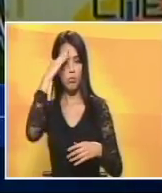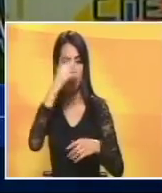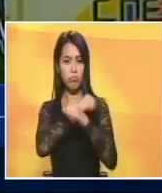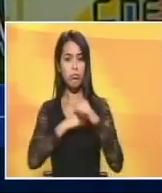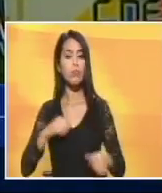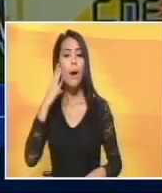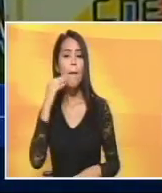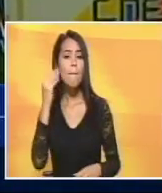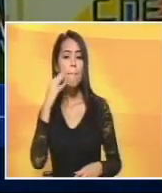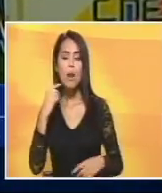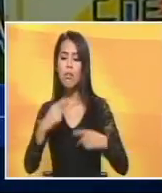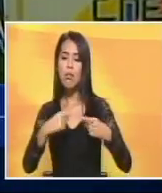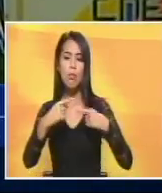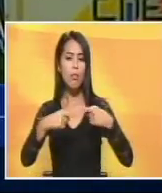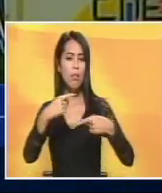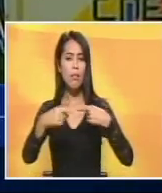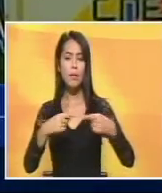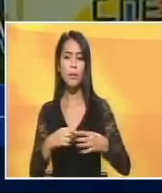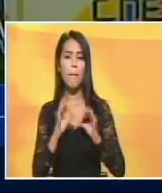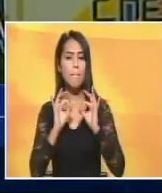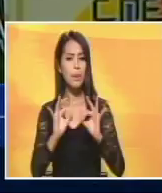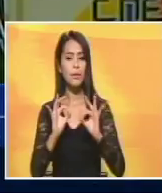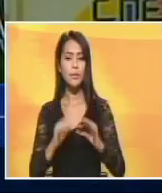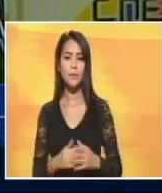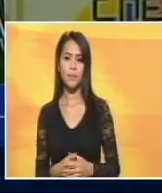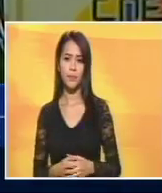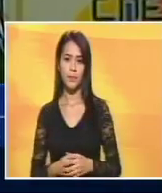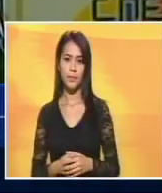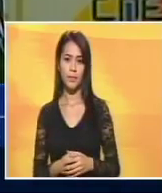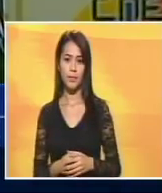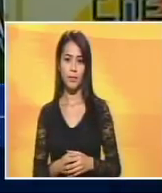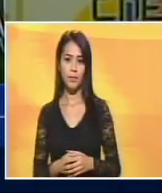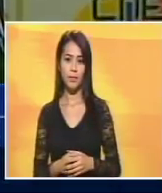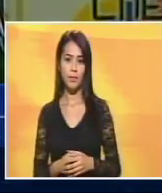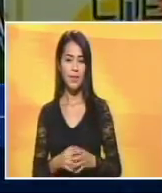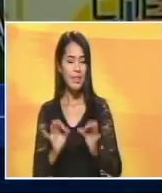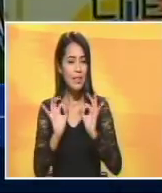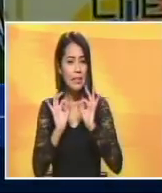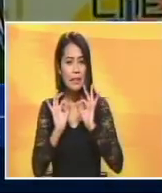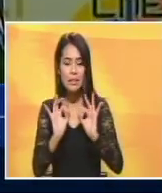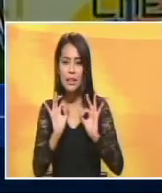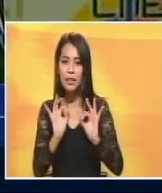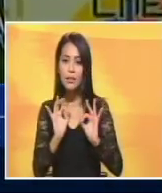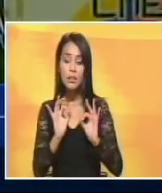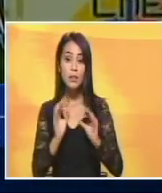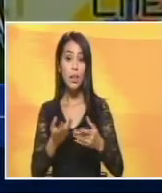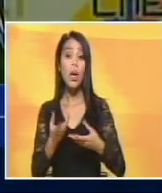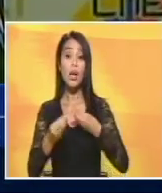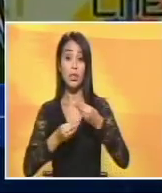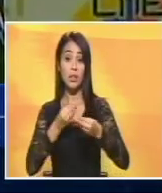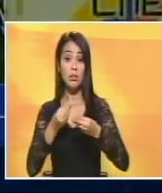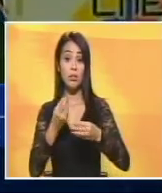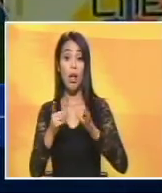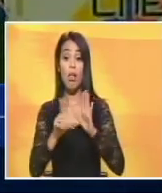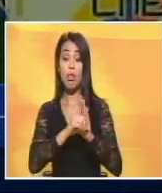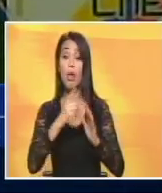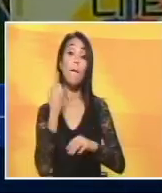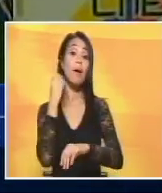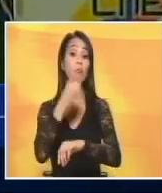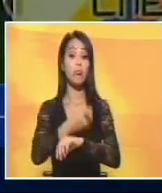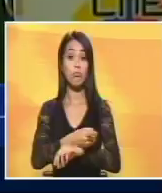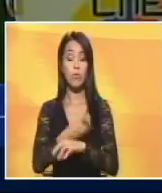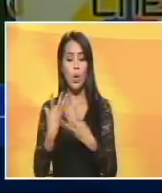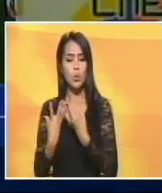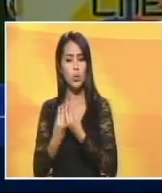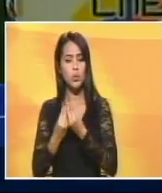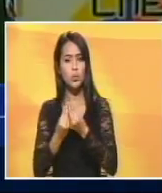una experticia cada día más precisa, más exacta en el cumplimiento de nuestros deberes de